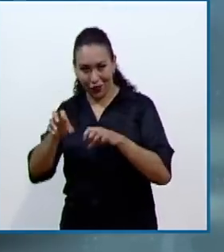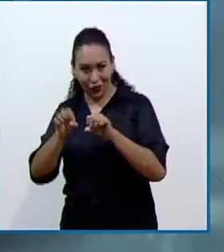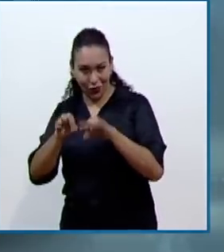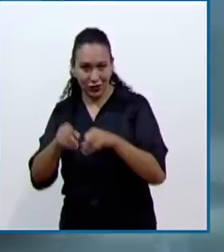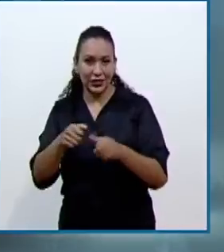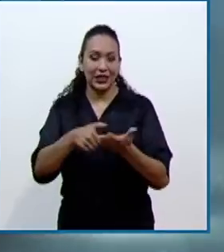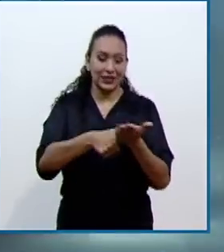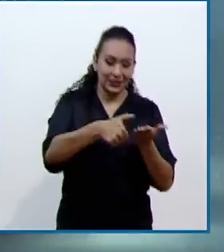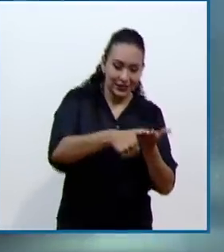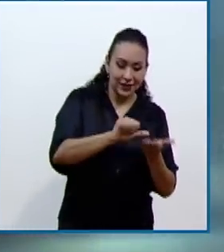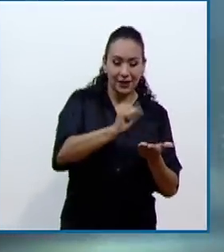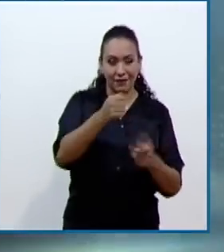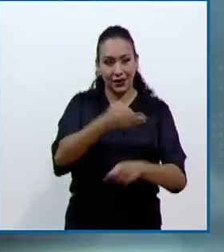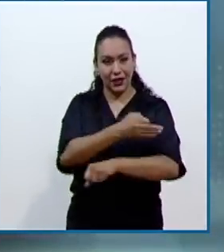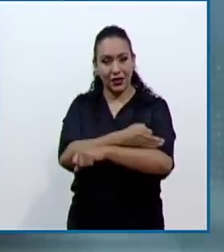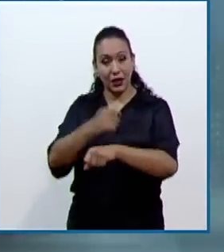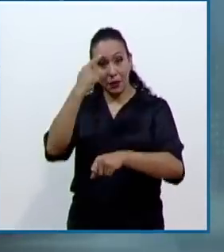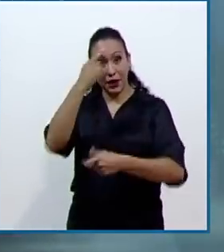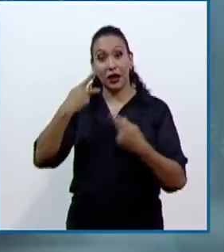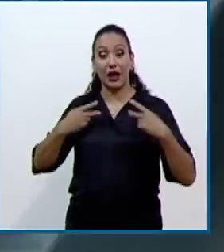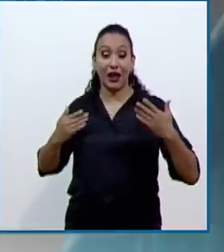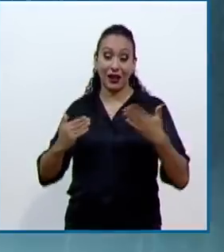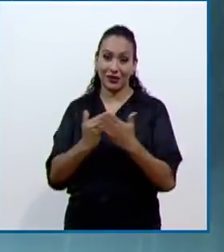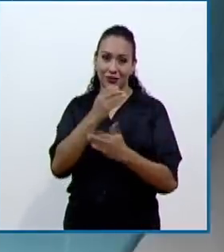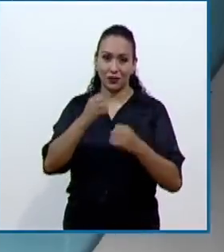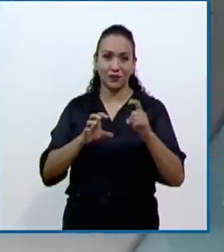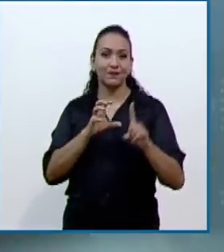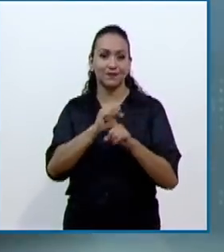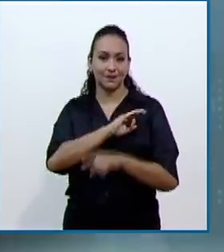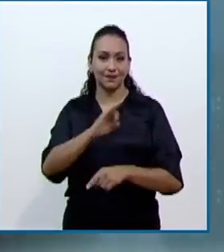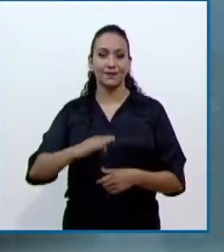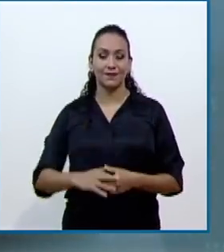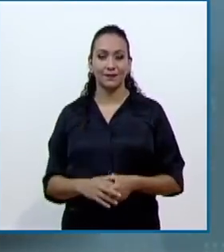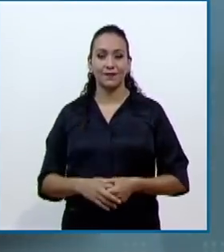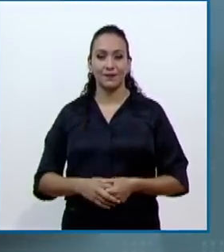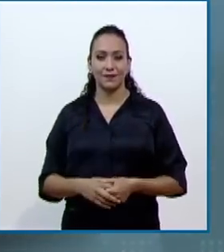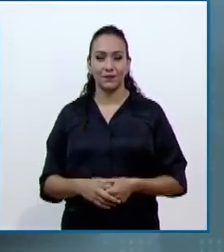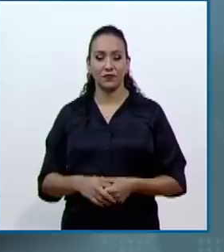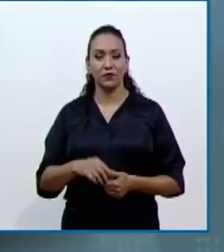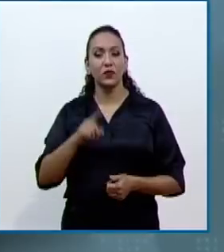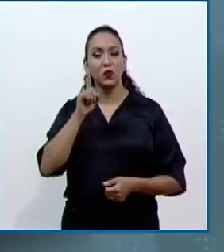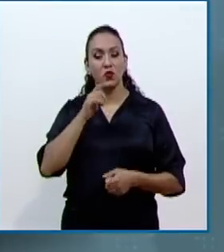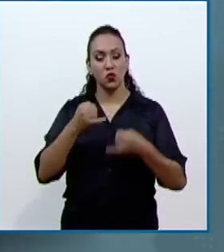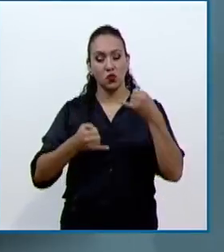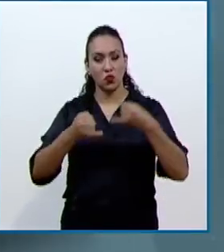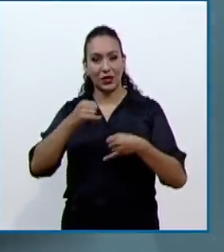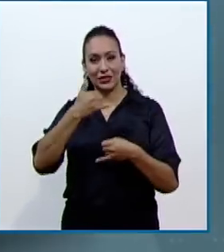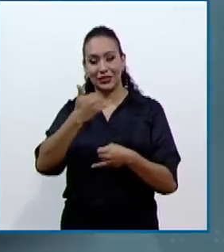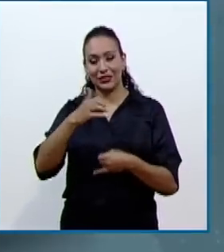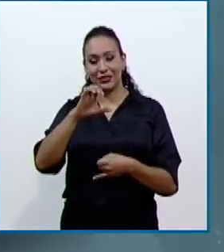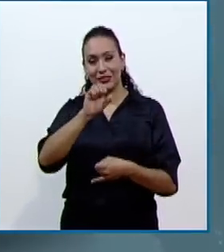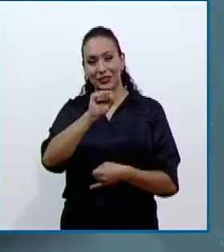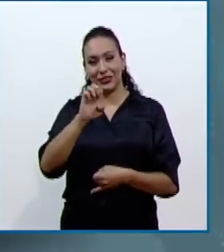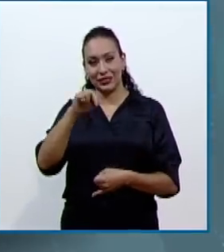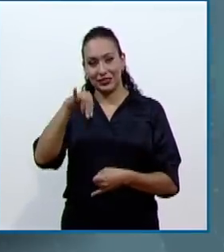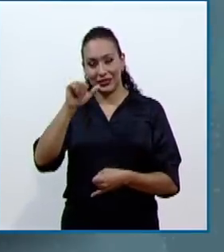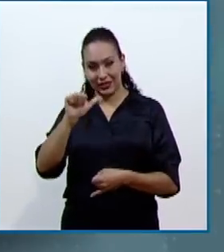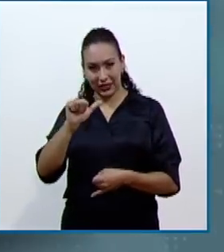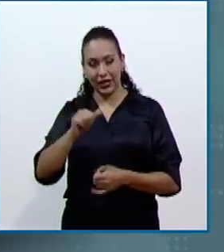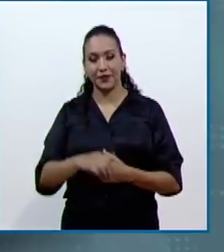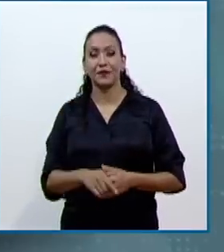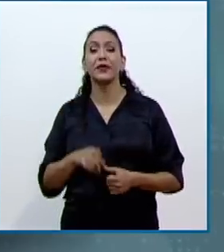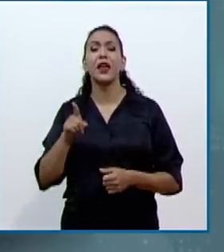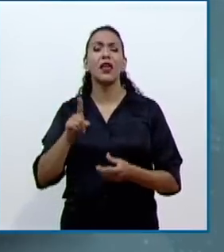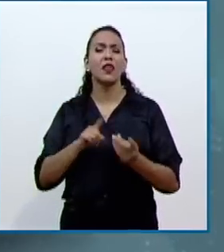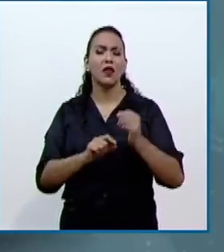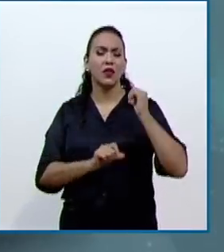para brindar un acceso expedito a la justicia. La jueza familiar Yesenia Elizabeth Villafaña Díaz del